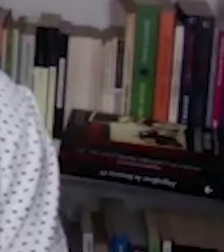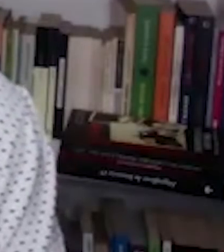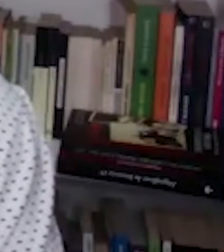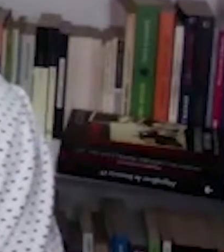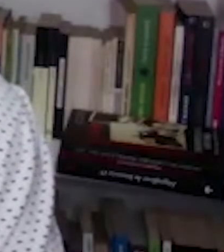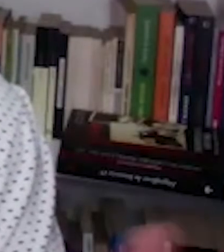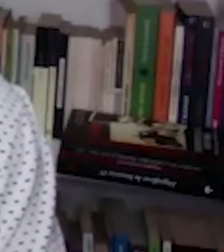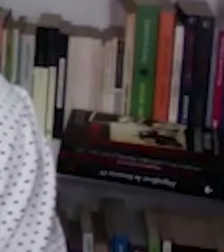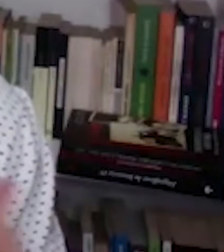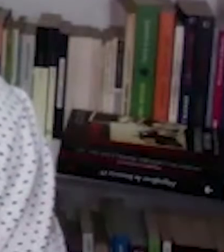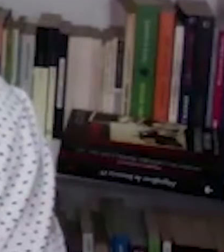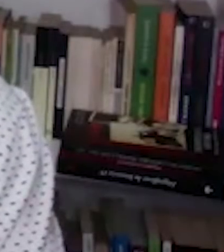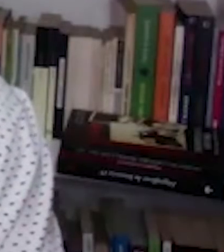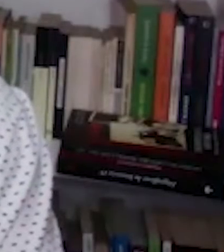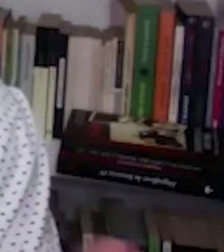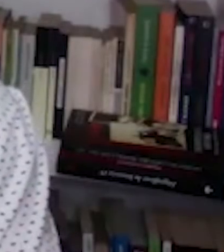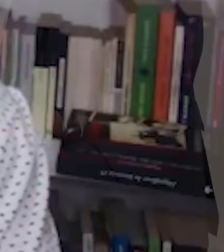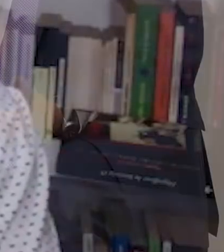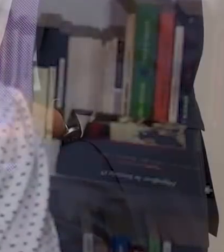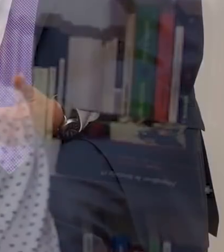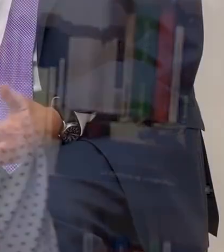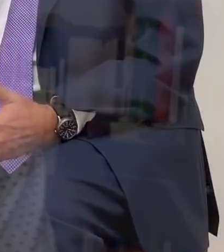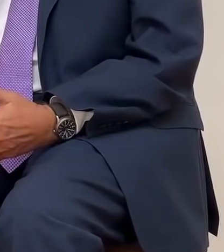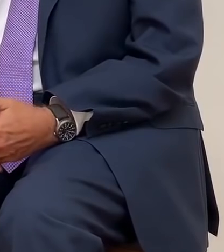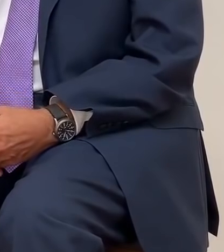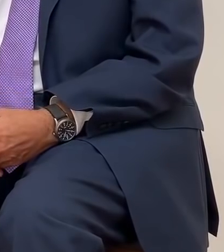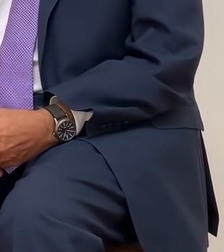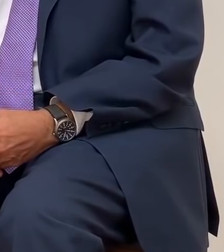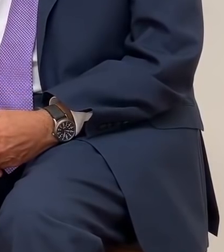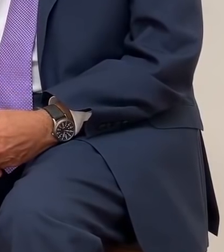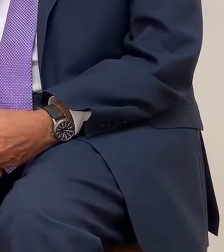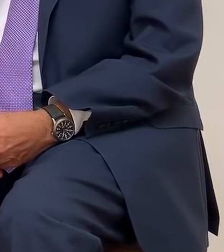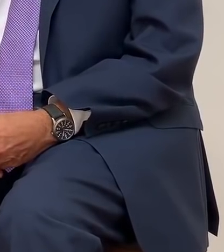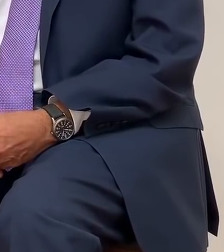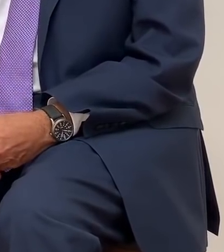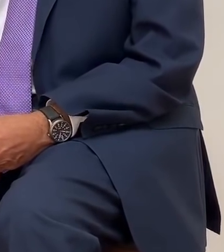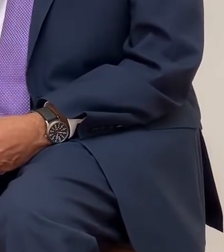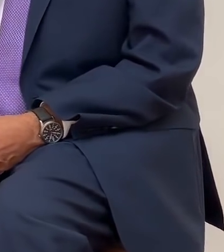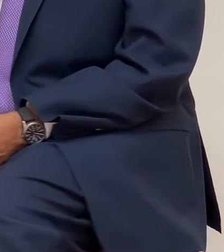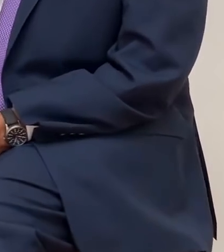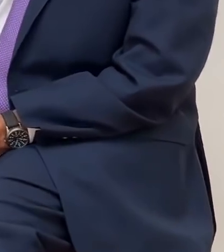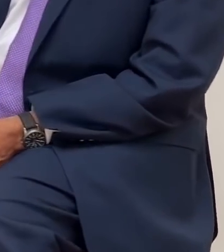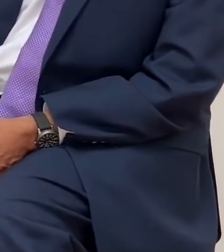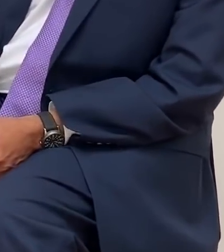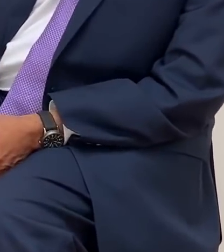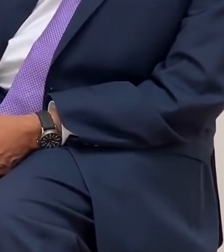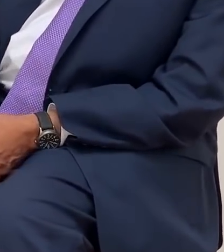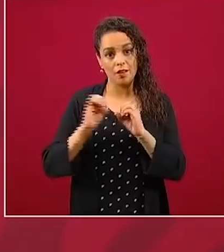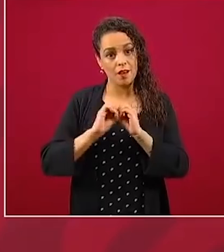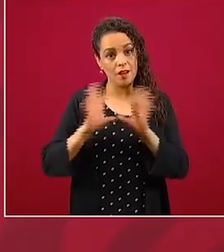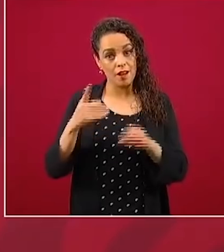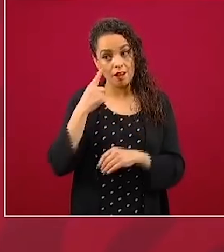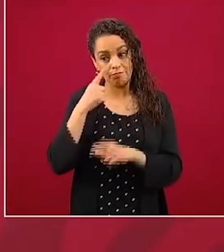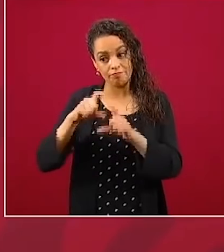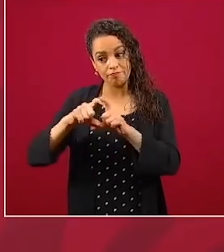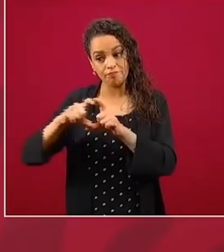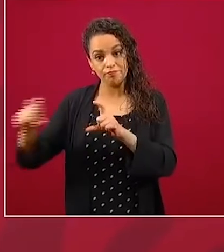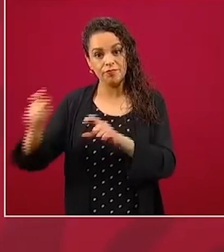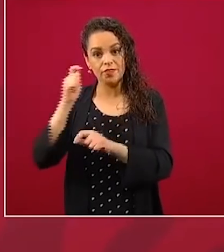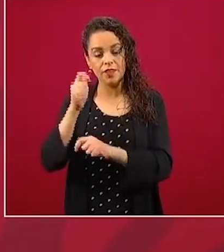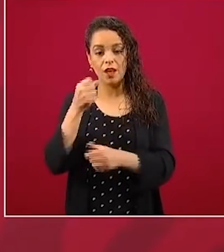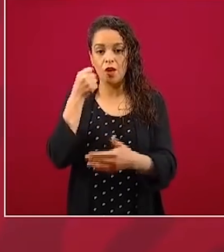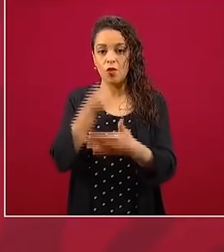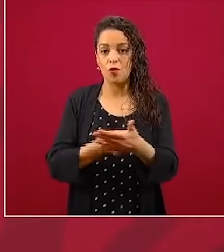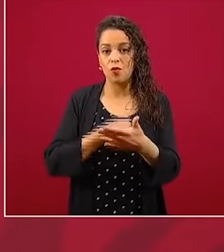así como resultó insostenible la presencia de scherer ibarra como consejero jurídico y de sánchez cordero como